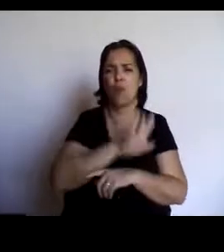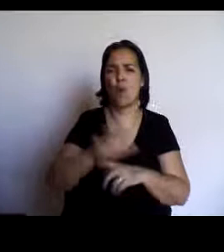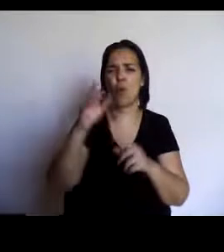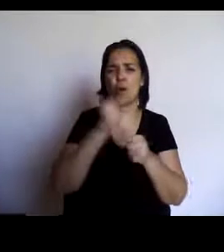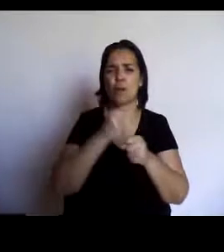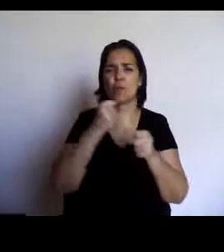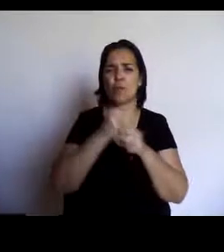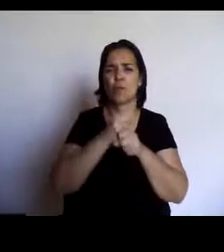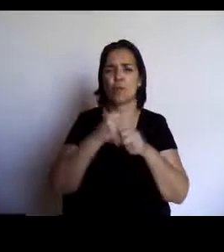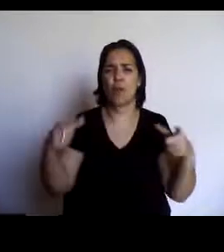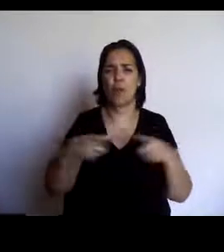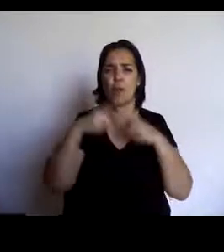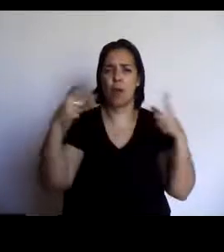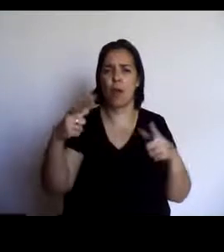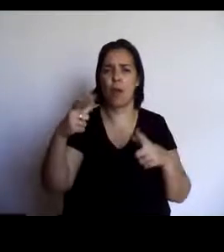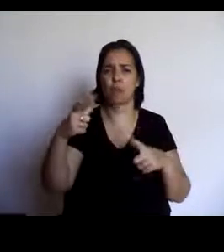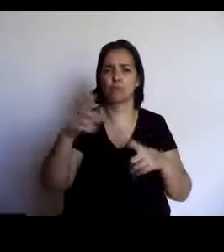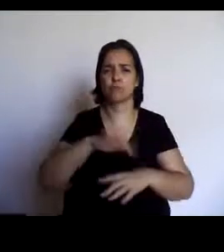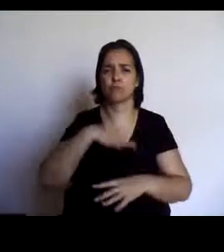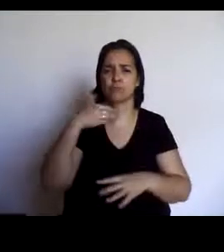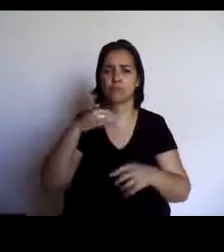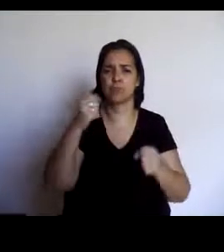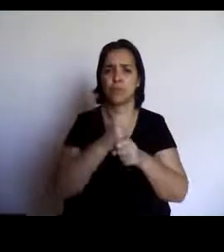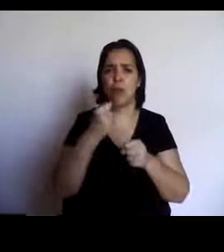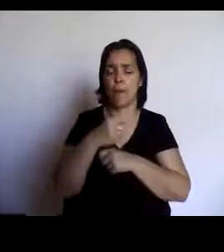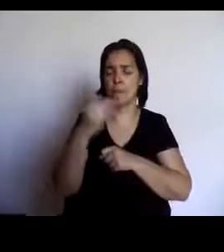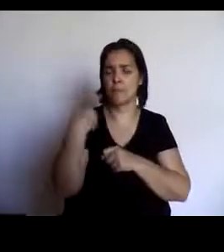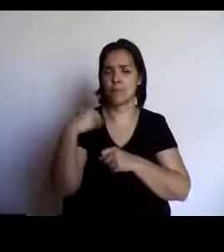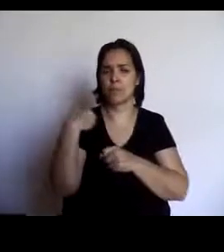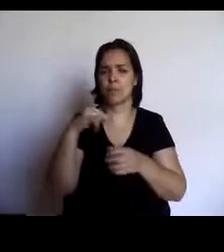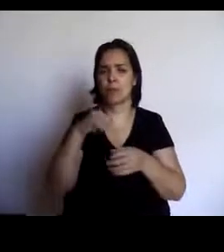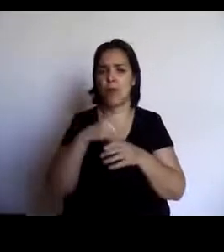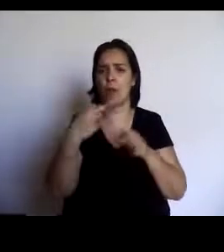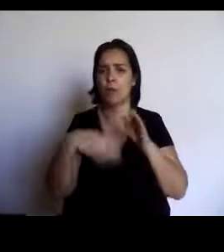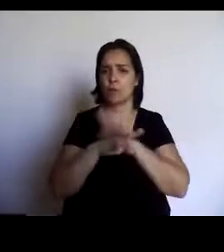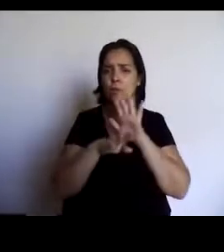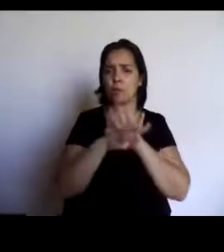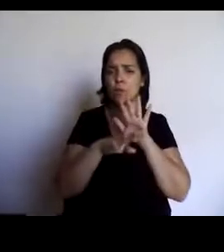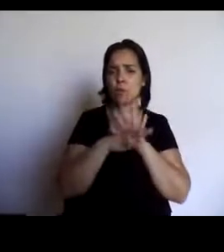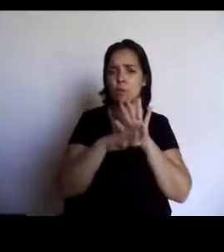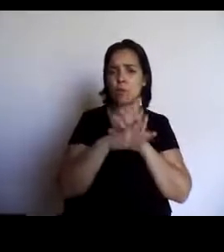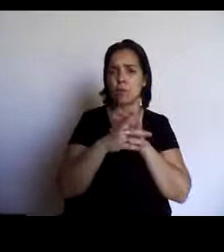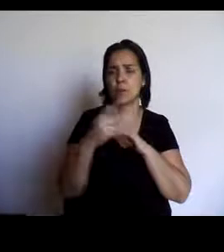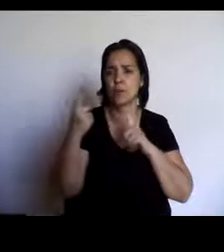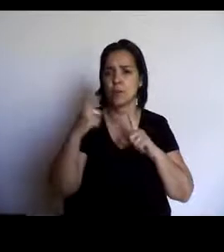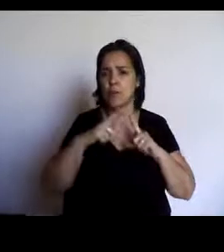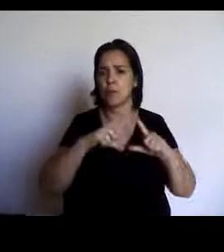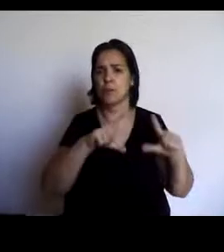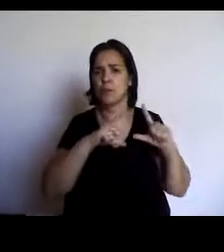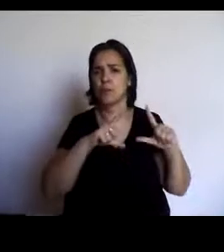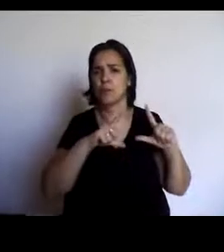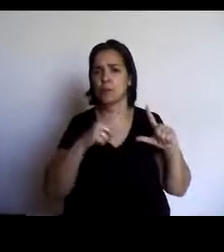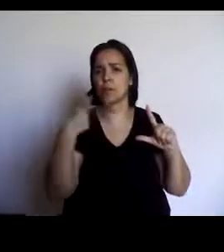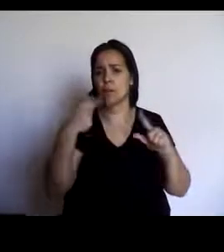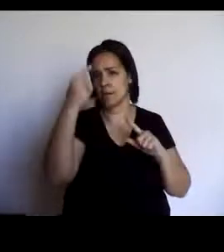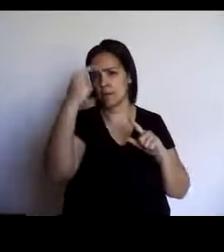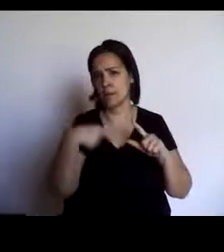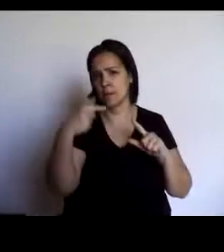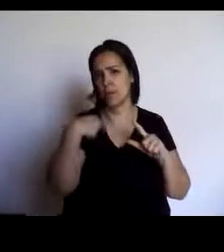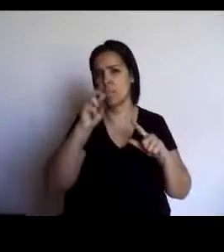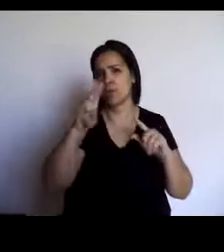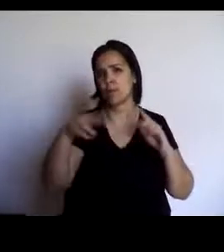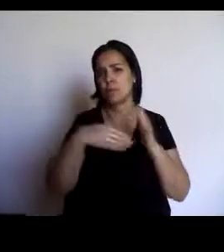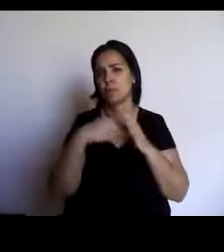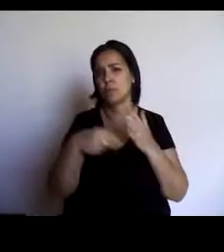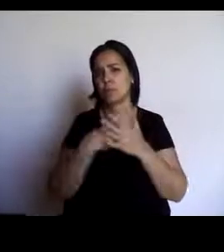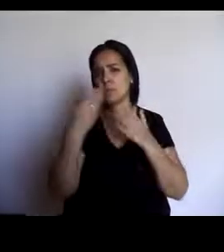las oportunidades de empleo. Este proyecto es una continuación del proyecto piloto EURES Transfronterizo Extremadura-Alentejo 2017,